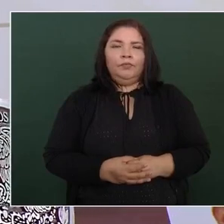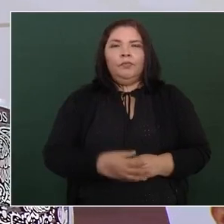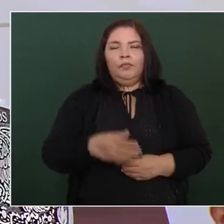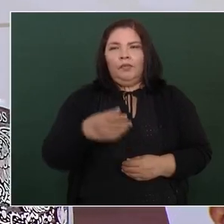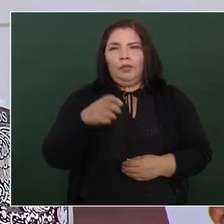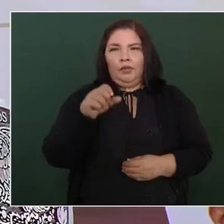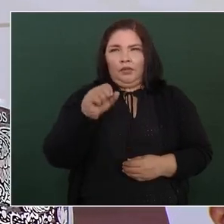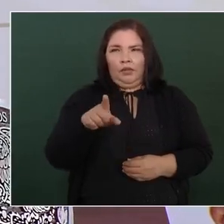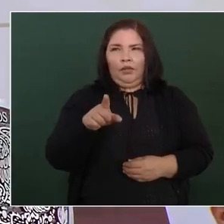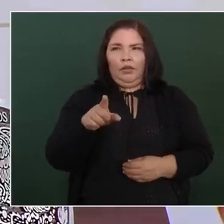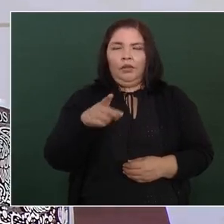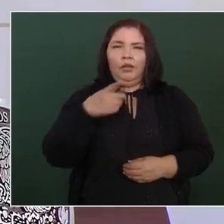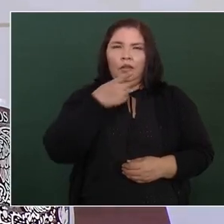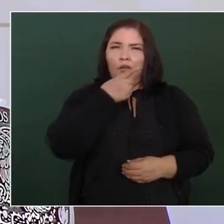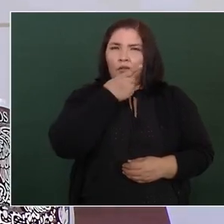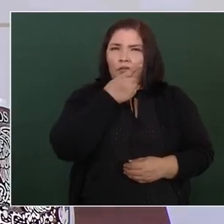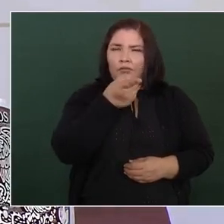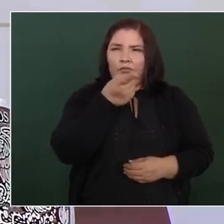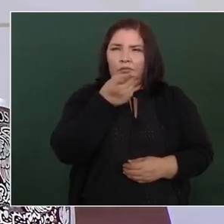también decir que